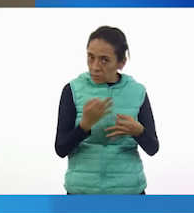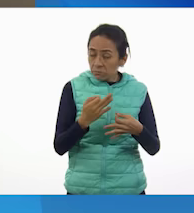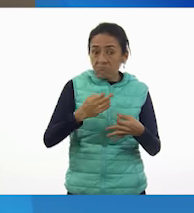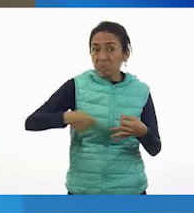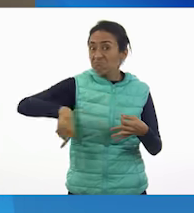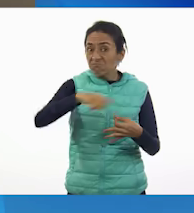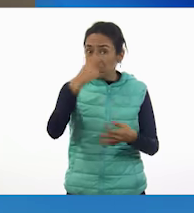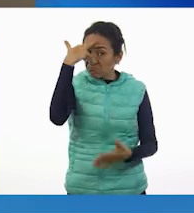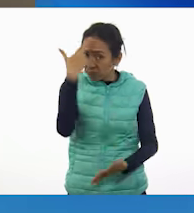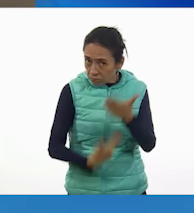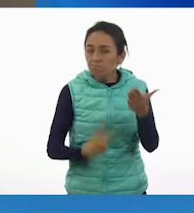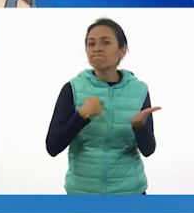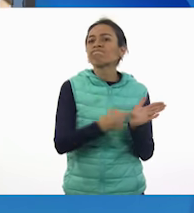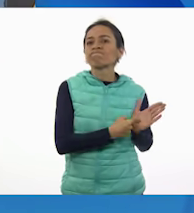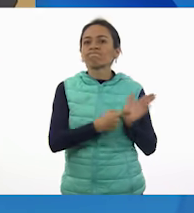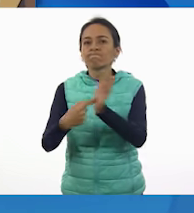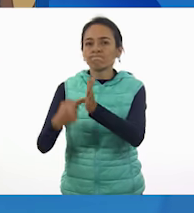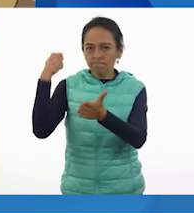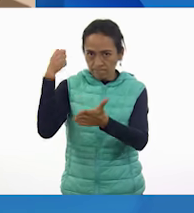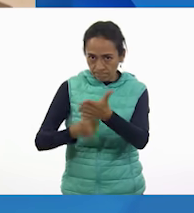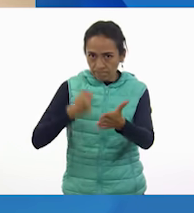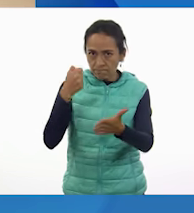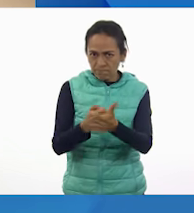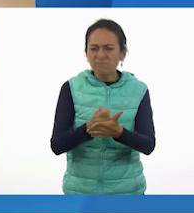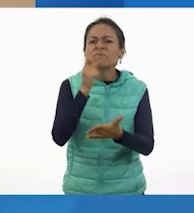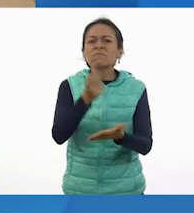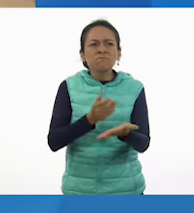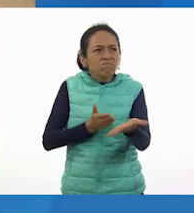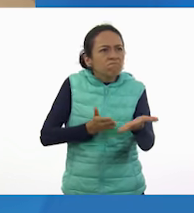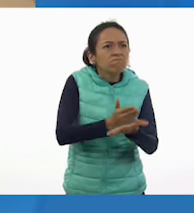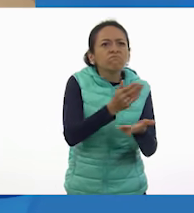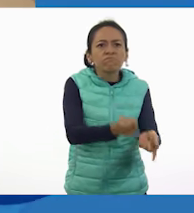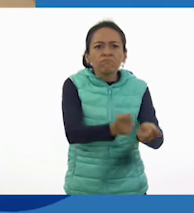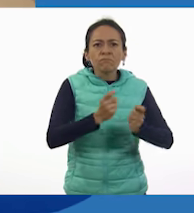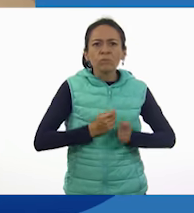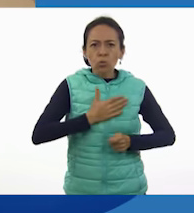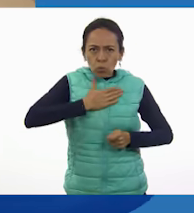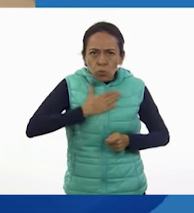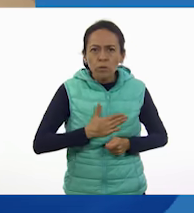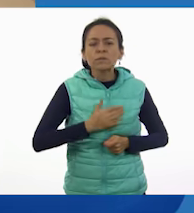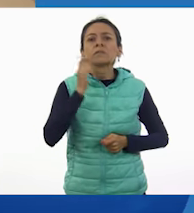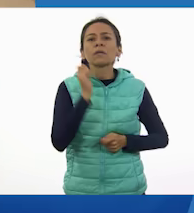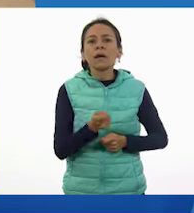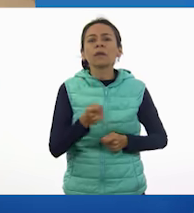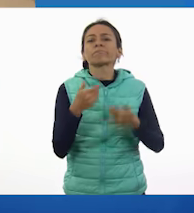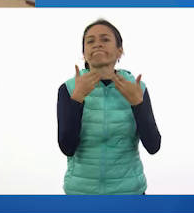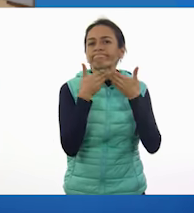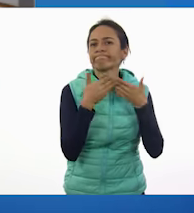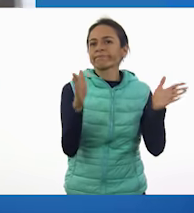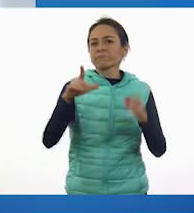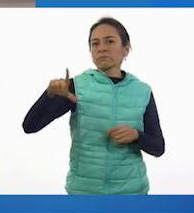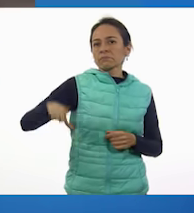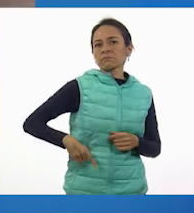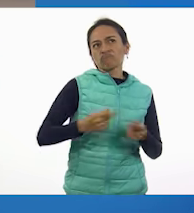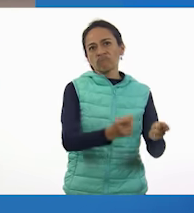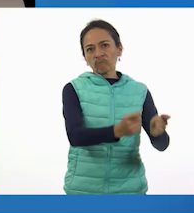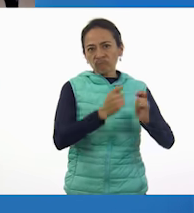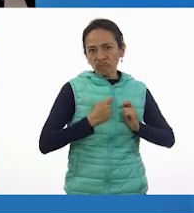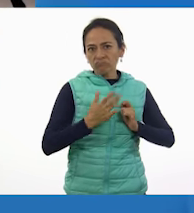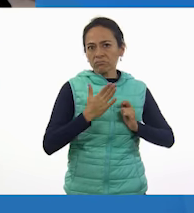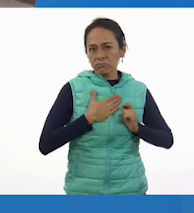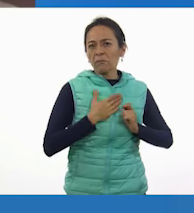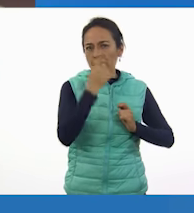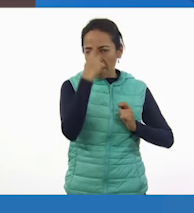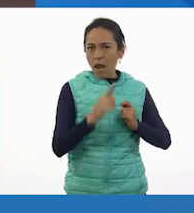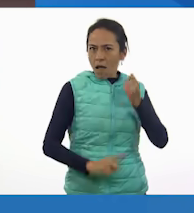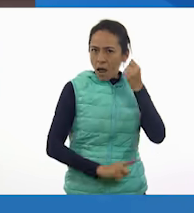El acceso a la justicia es el derecho que te abre las puertas de las autoridades para resolver tus problemas y garantizar el